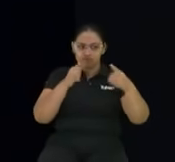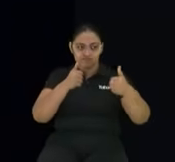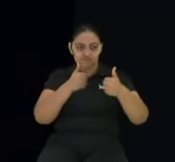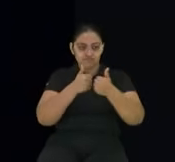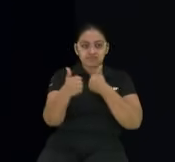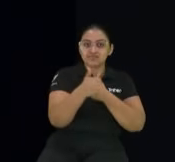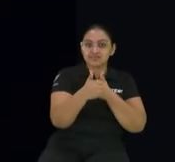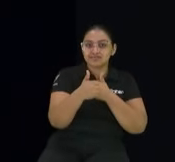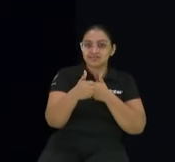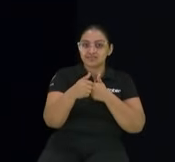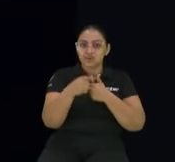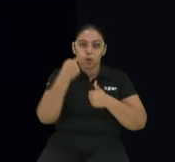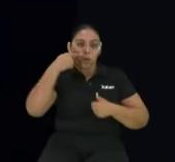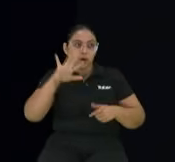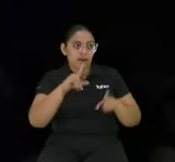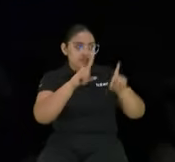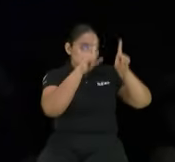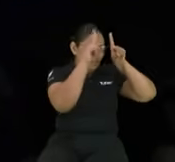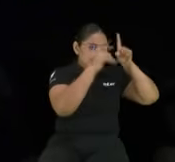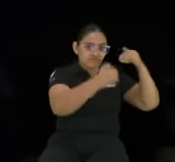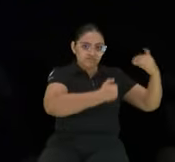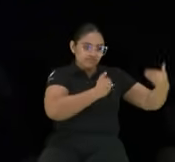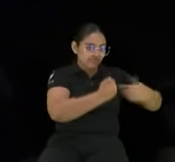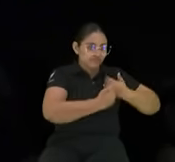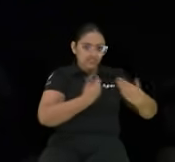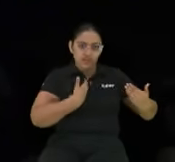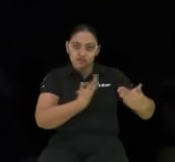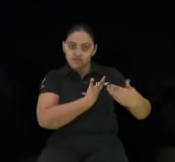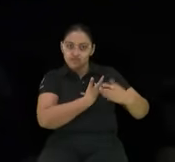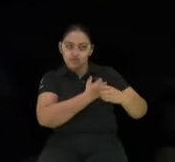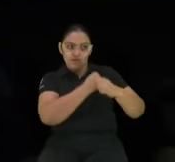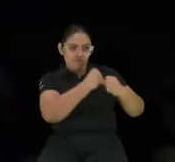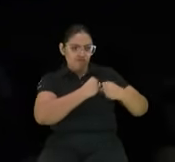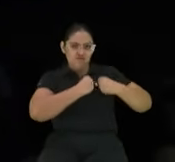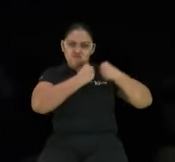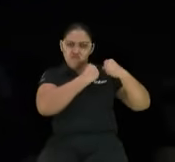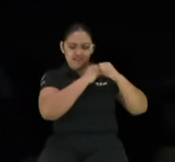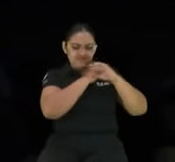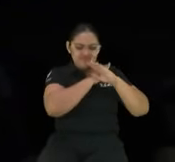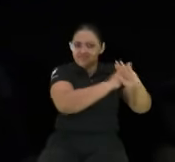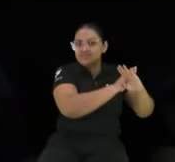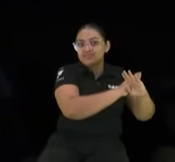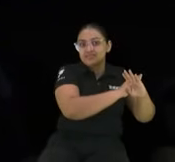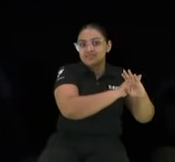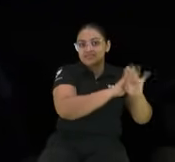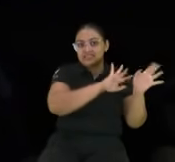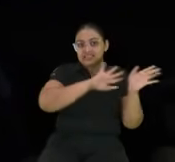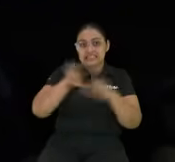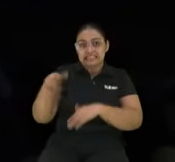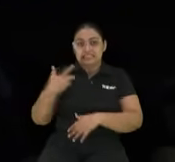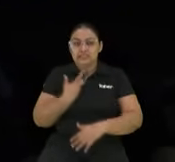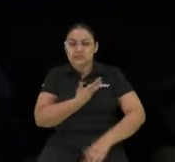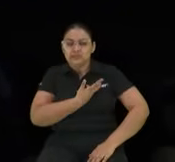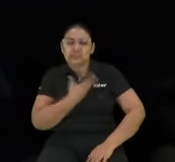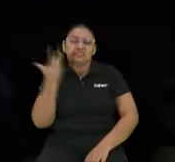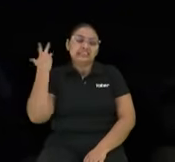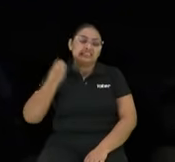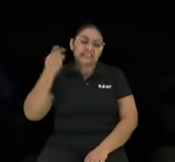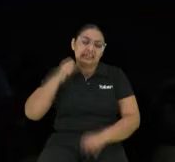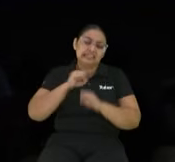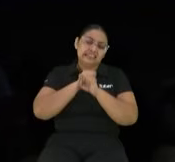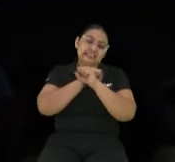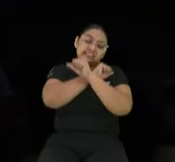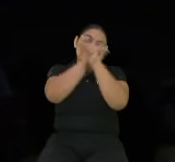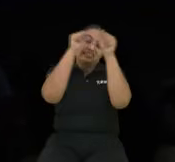acechanzas del enemigo Hay días que nosotros no funcionamos por motivación funcionamos por